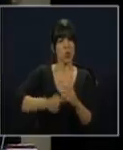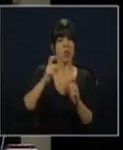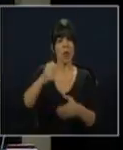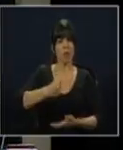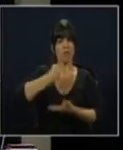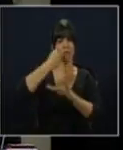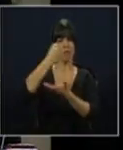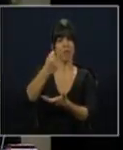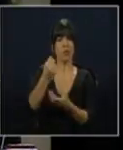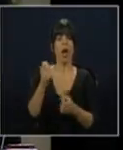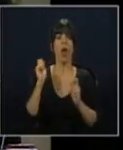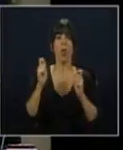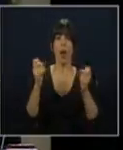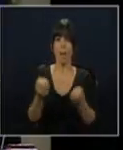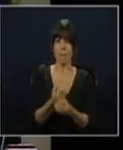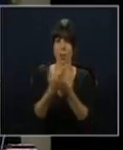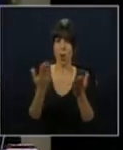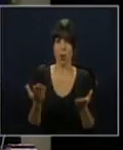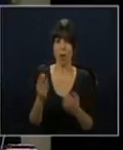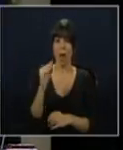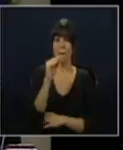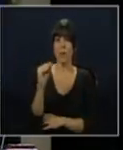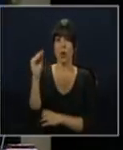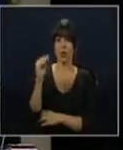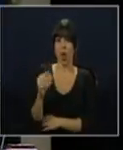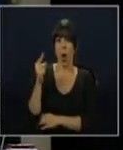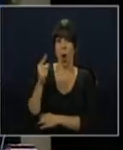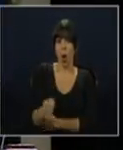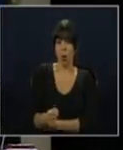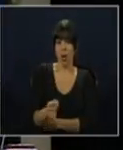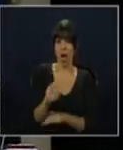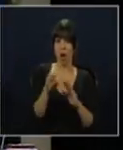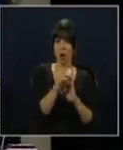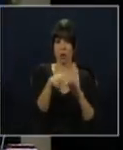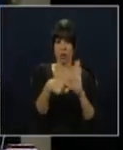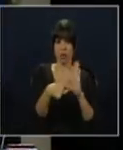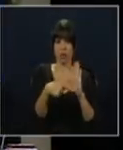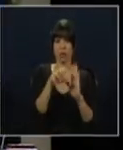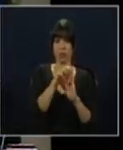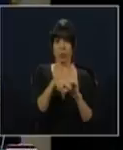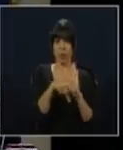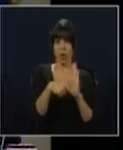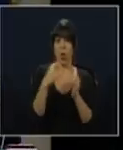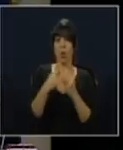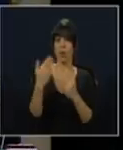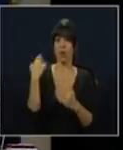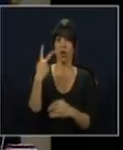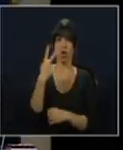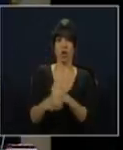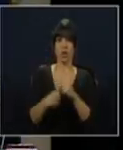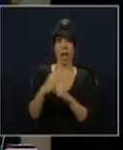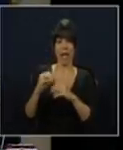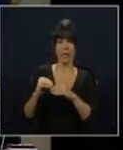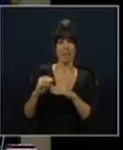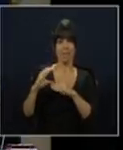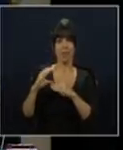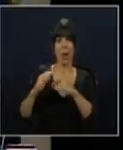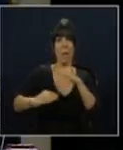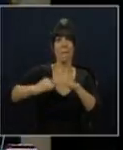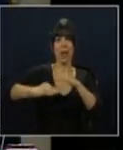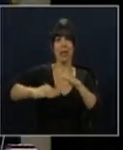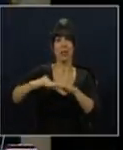de la educación pública, llevando el porcentaje obligatorio constitucional en estos últimos 2 años hasta casi el